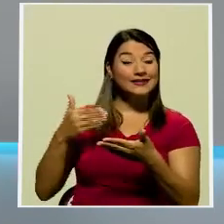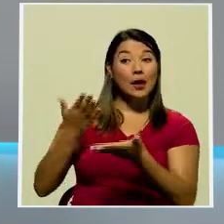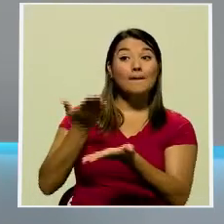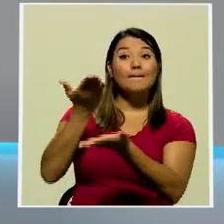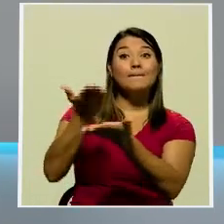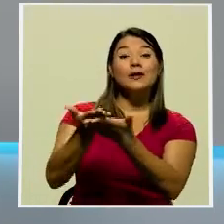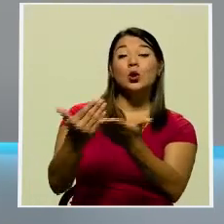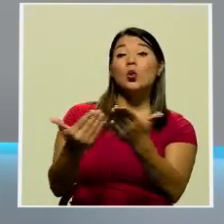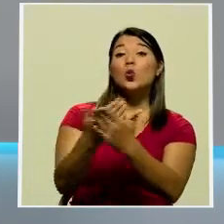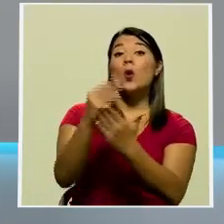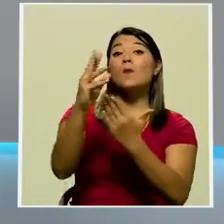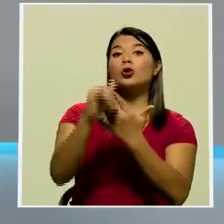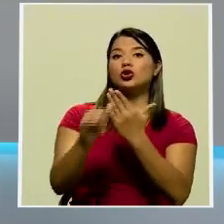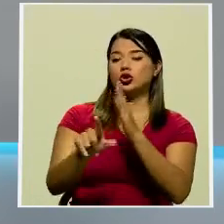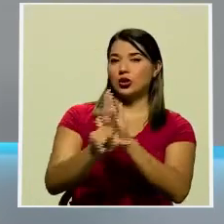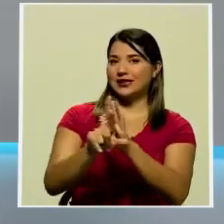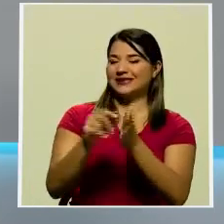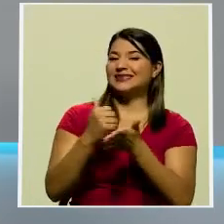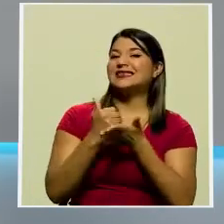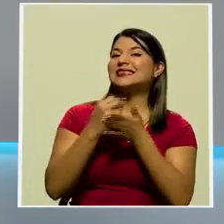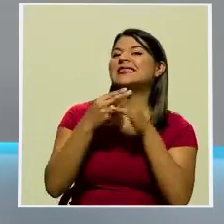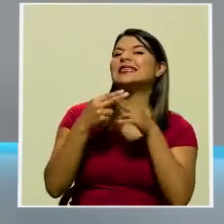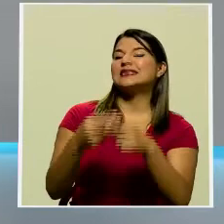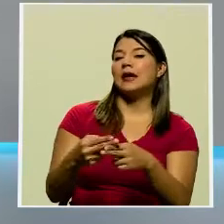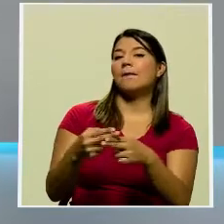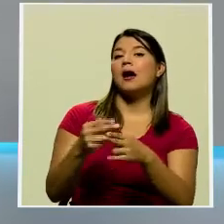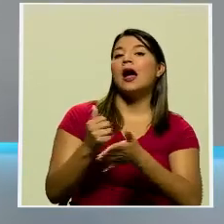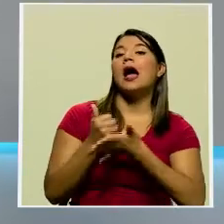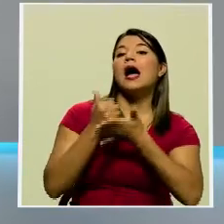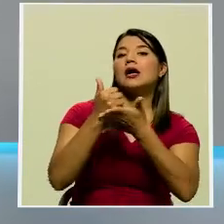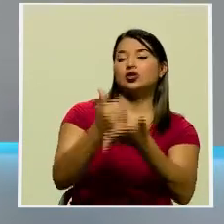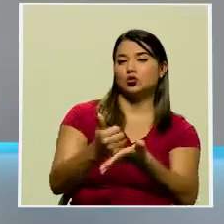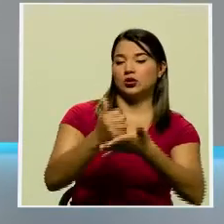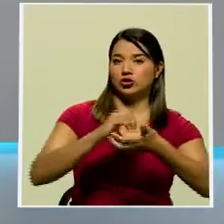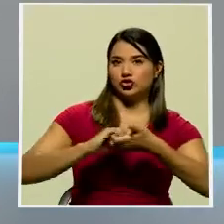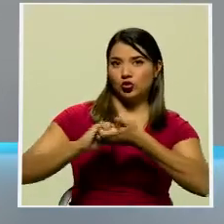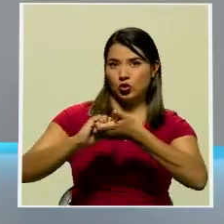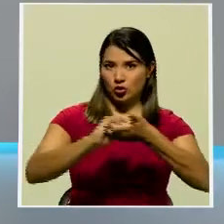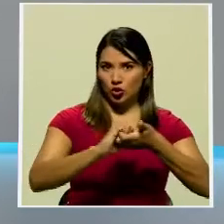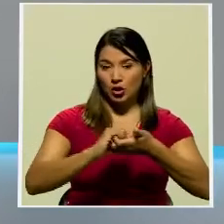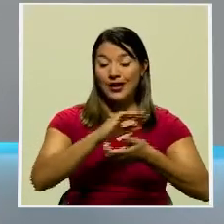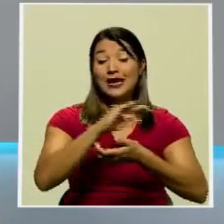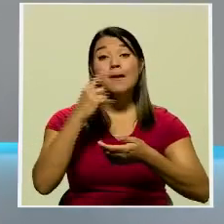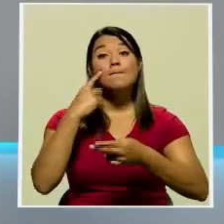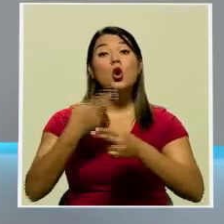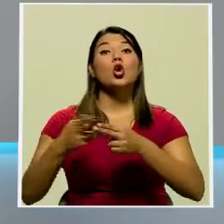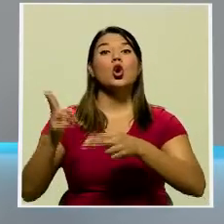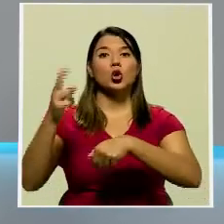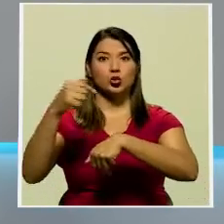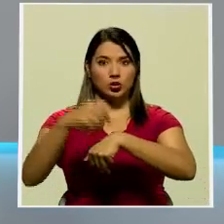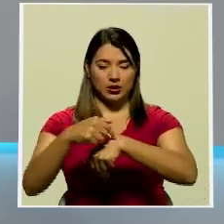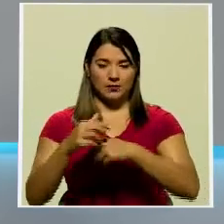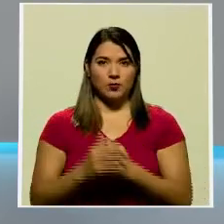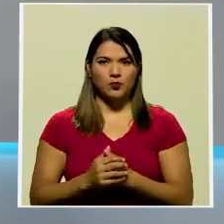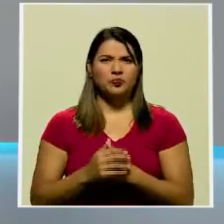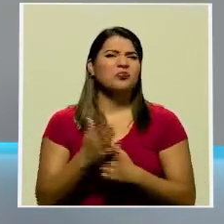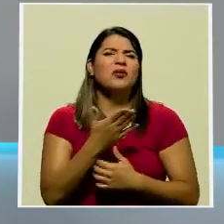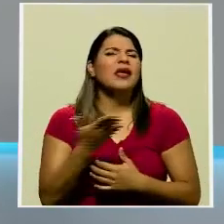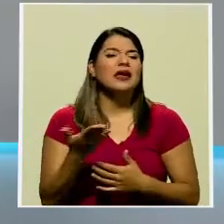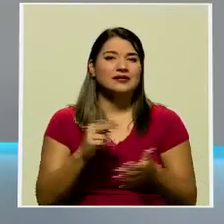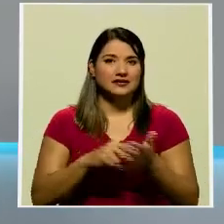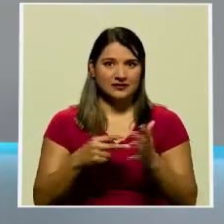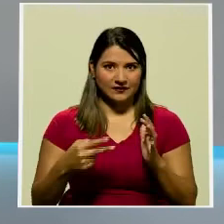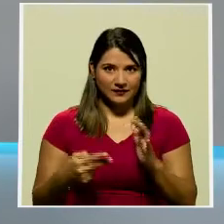denominado Aporte Solidario y Temporal sobre la utilidad de las empresas. Precisamente